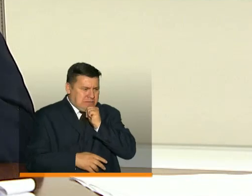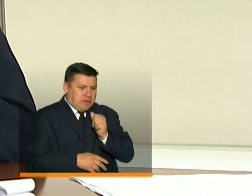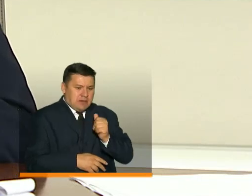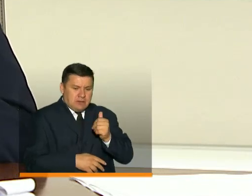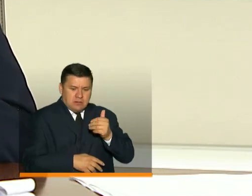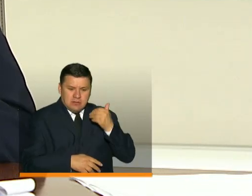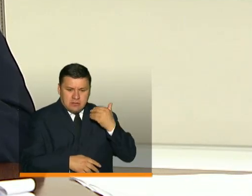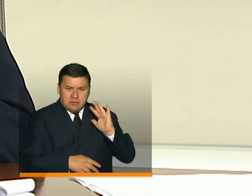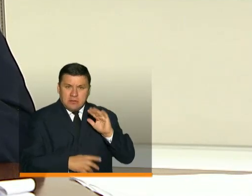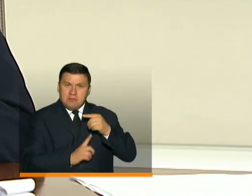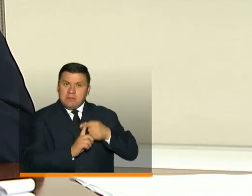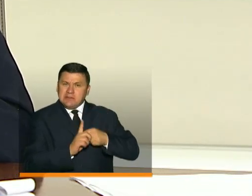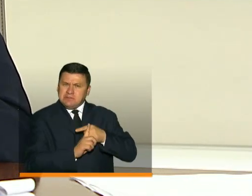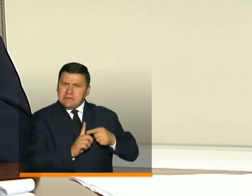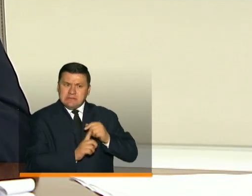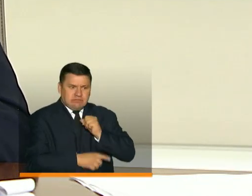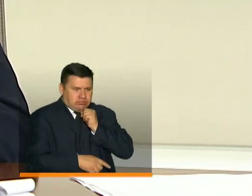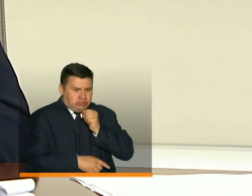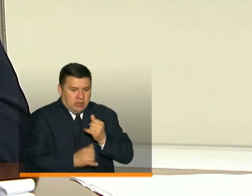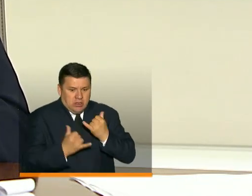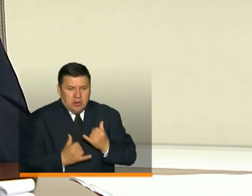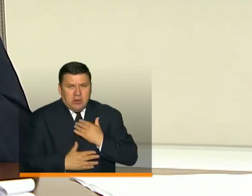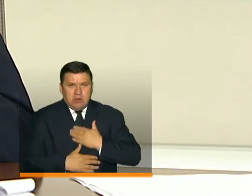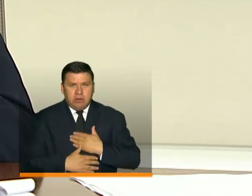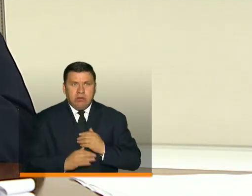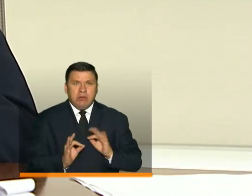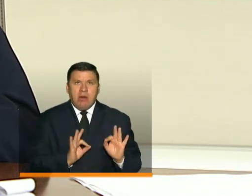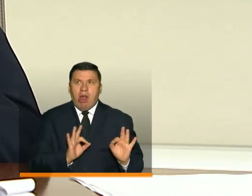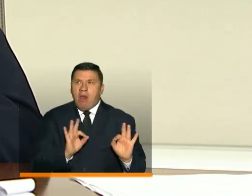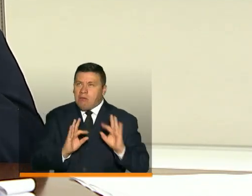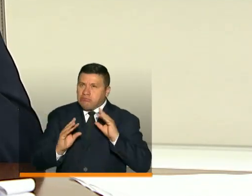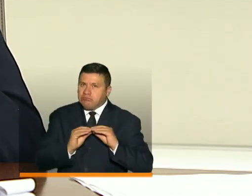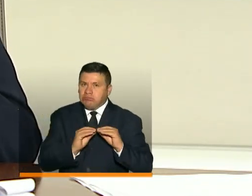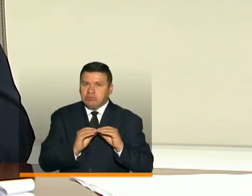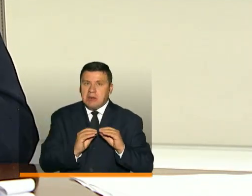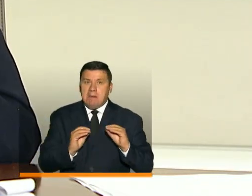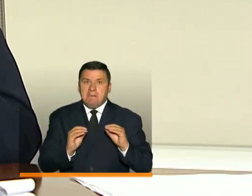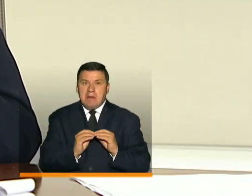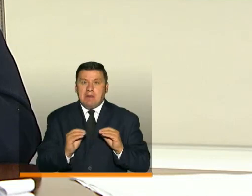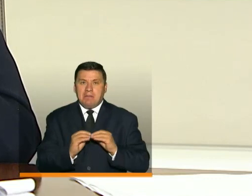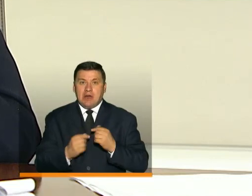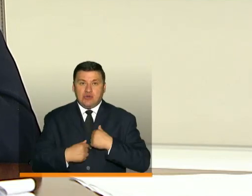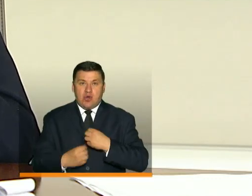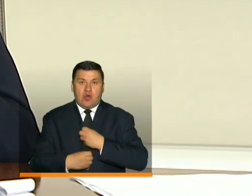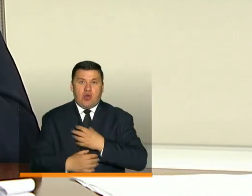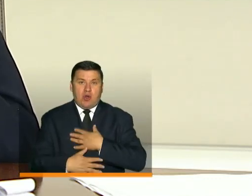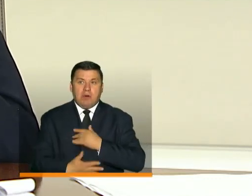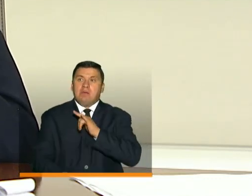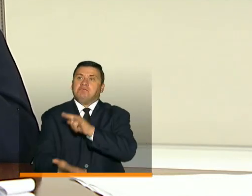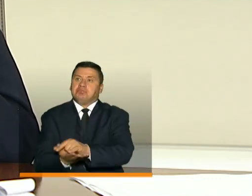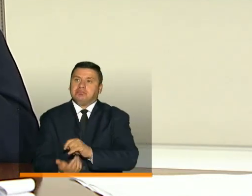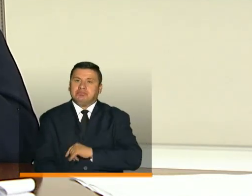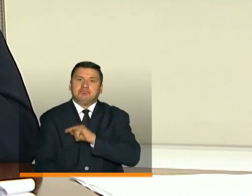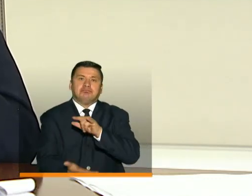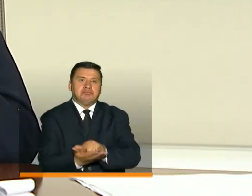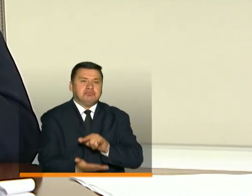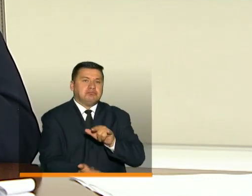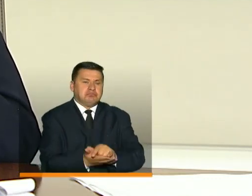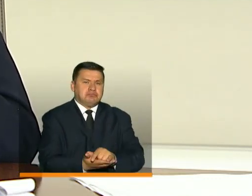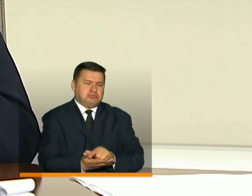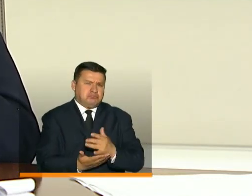hace mes y medio, hoy en día, cada vez que he tenido la oportunidad de viajar